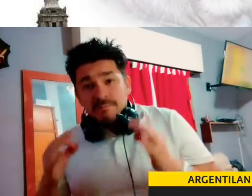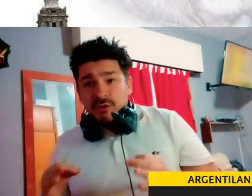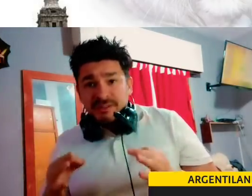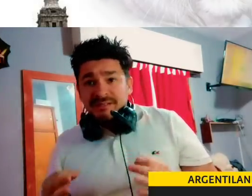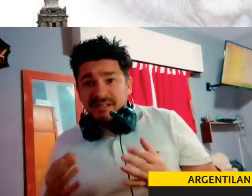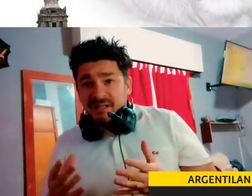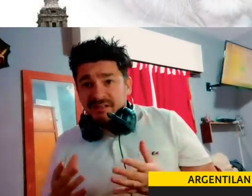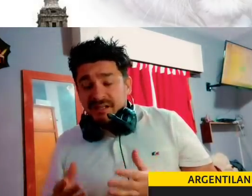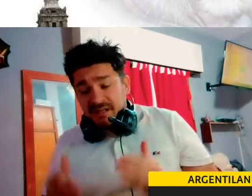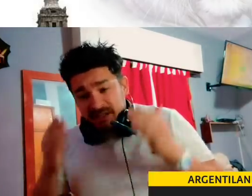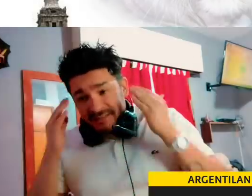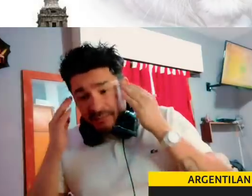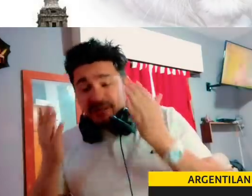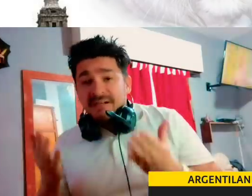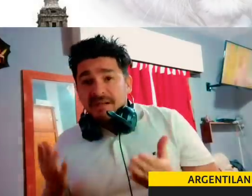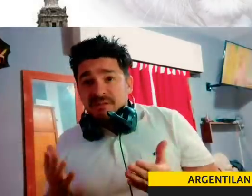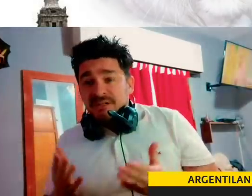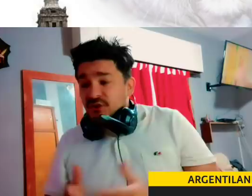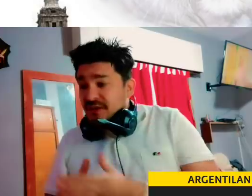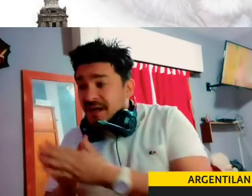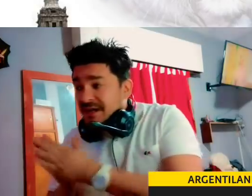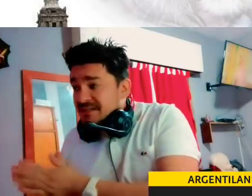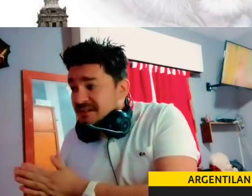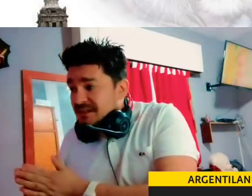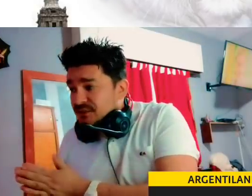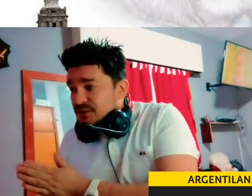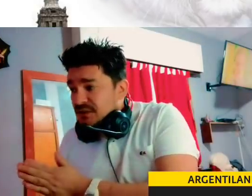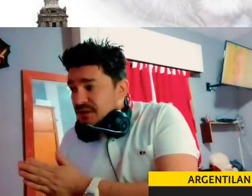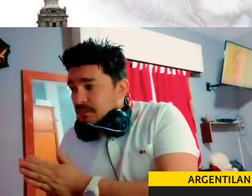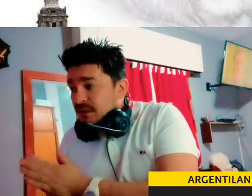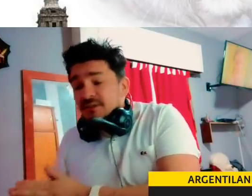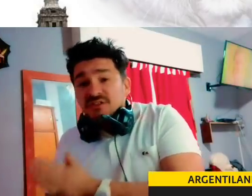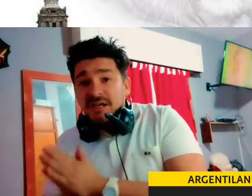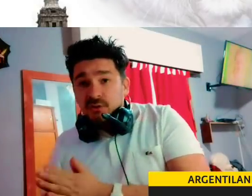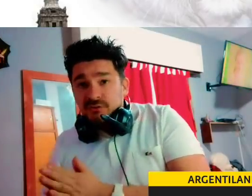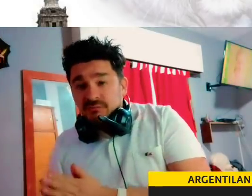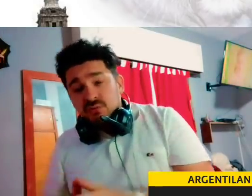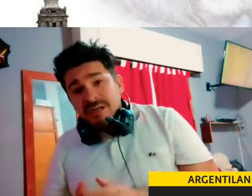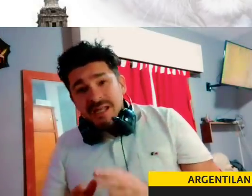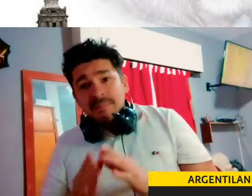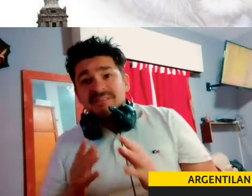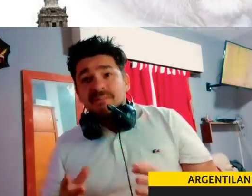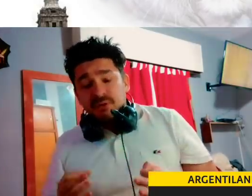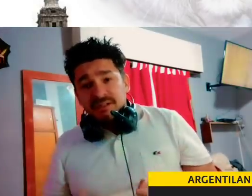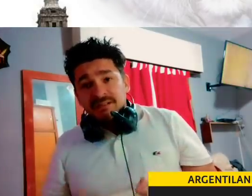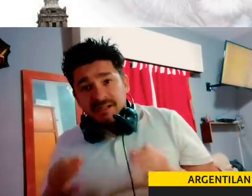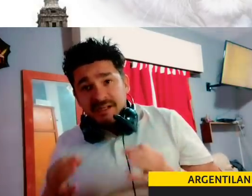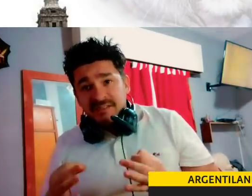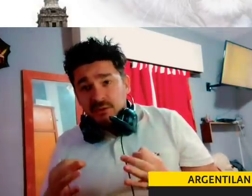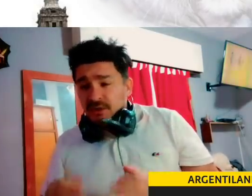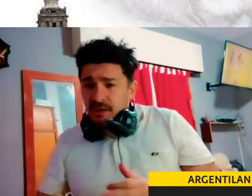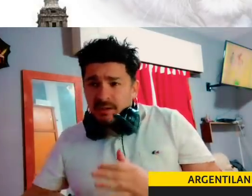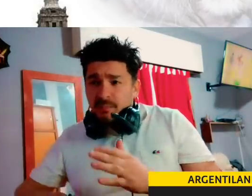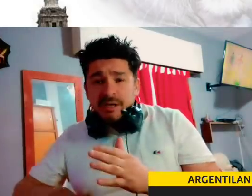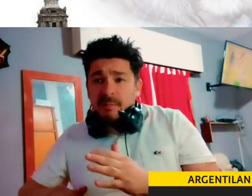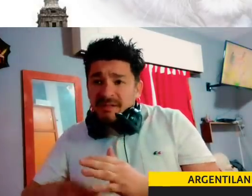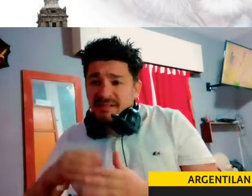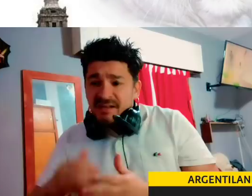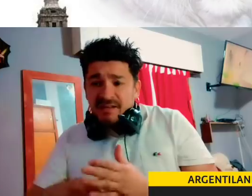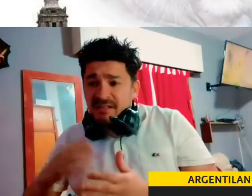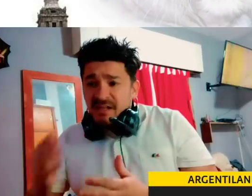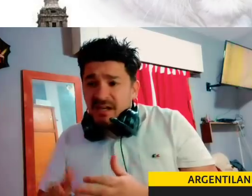bueno, lo importante, gente, que tenemos que estar despiertos, agradecer esto, porque esto es salud, no hay nada más importante que la salud.